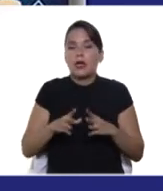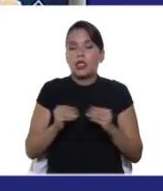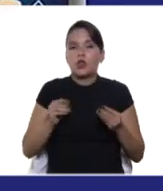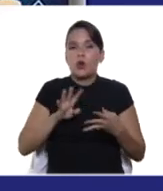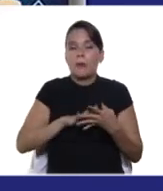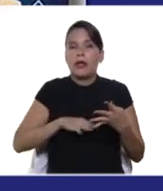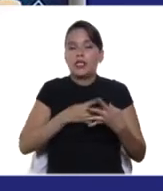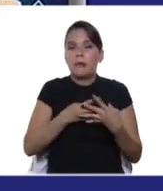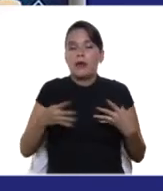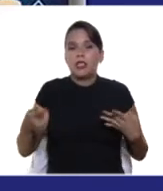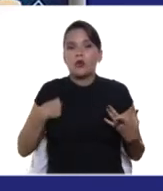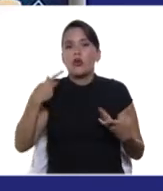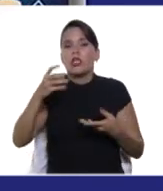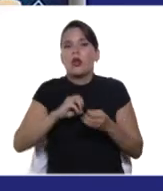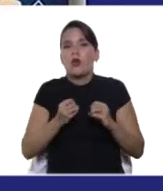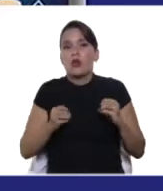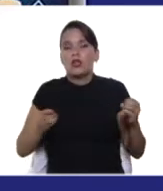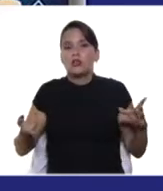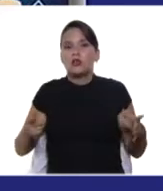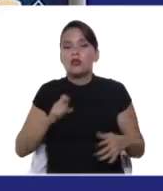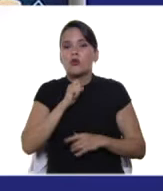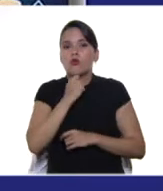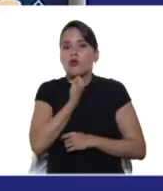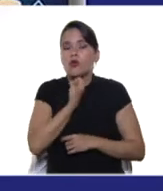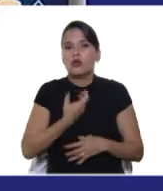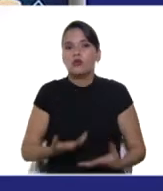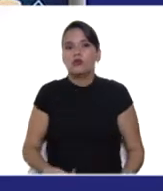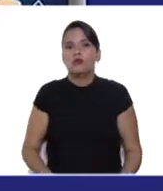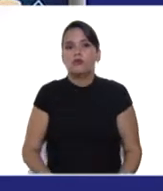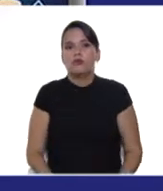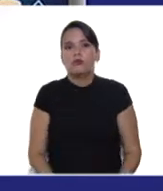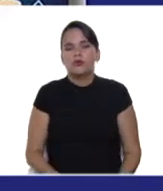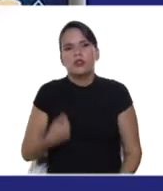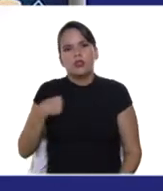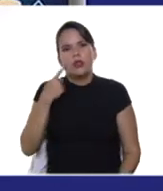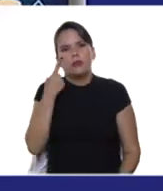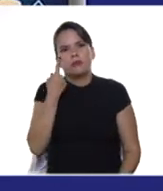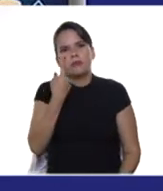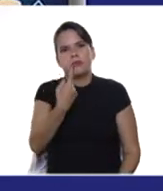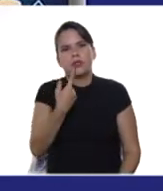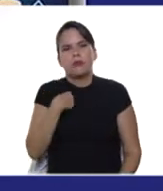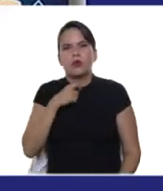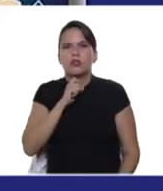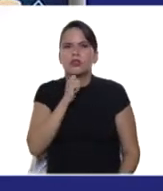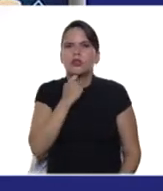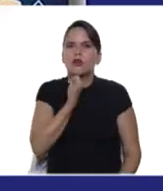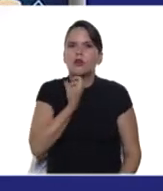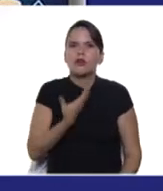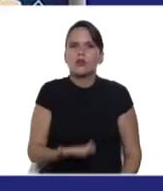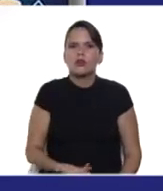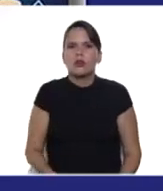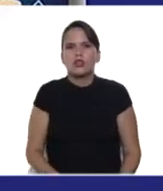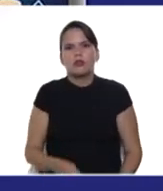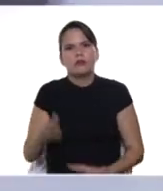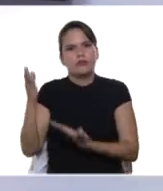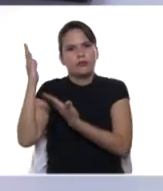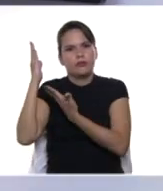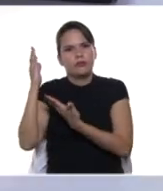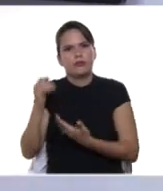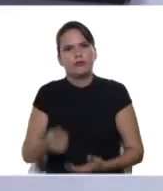matemático, esta frase es un código. Y veamos este código a través de nuestra